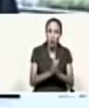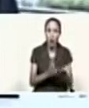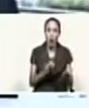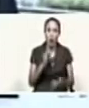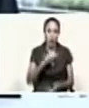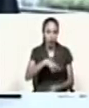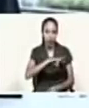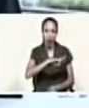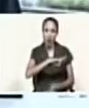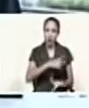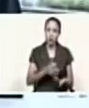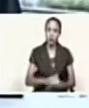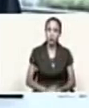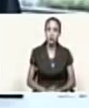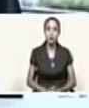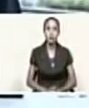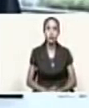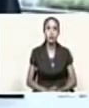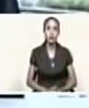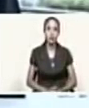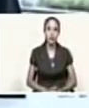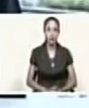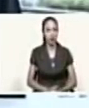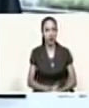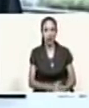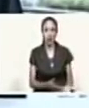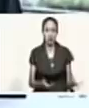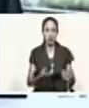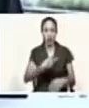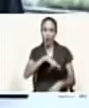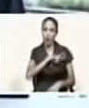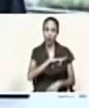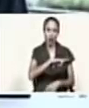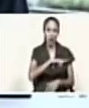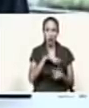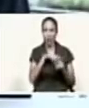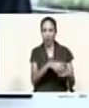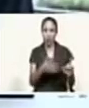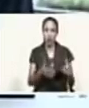un discurso lleno de porquería, absurdo,